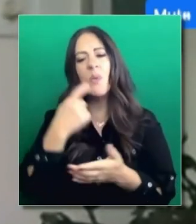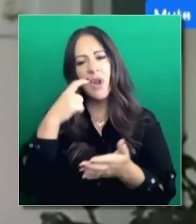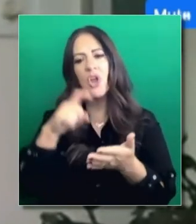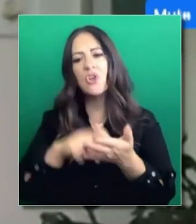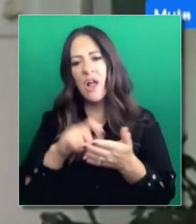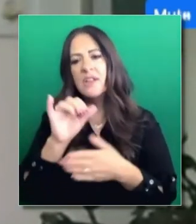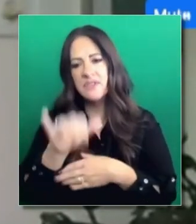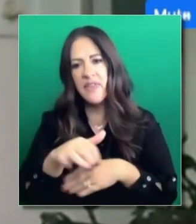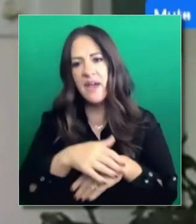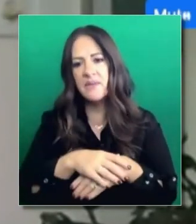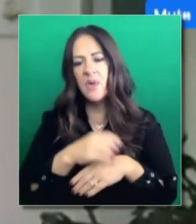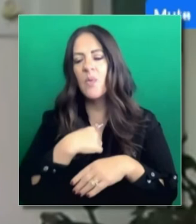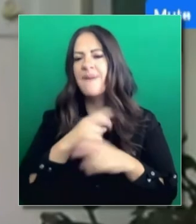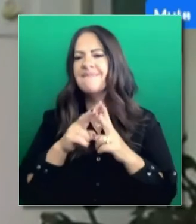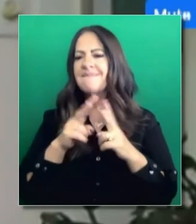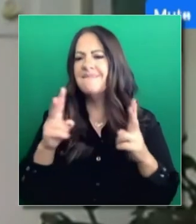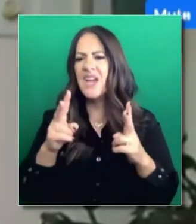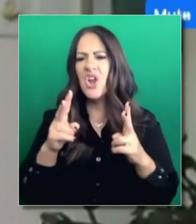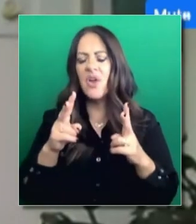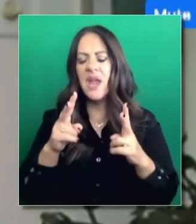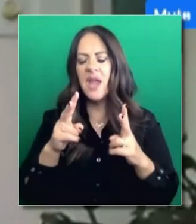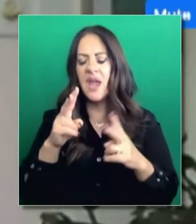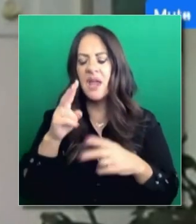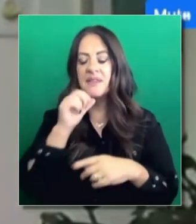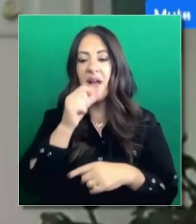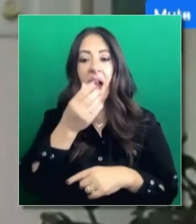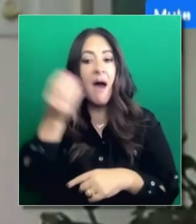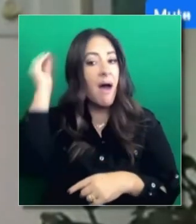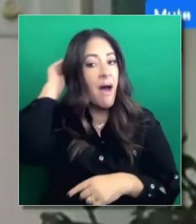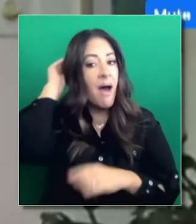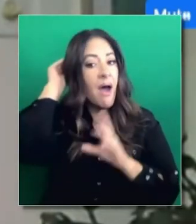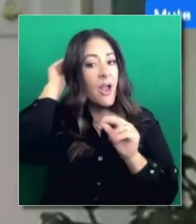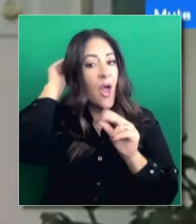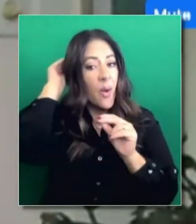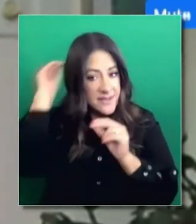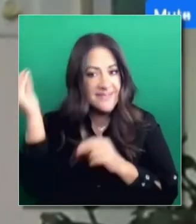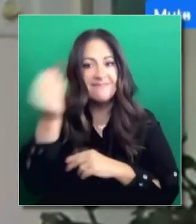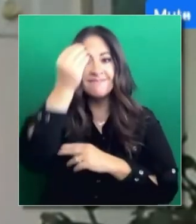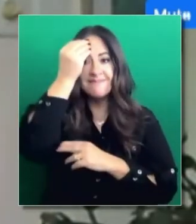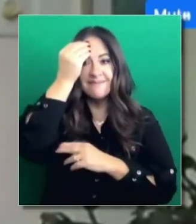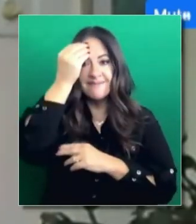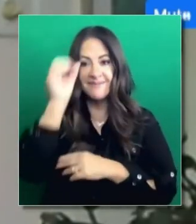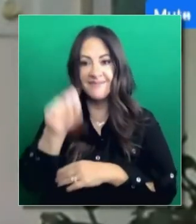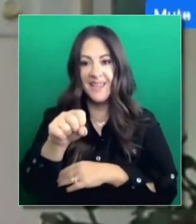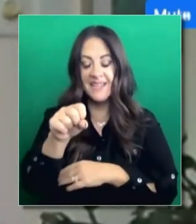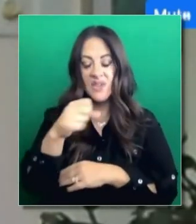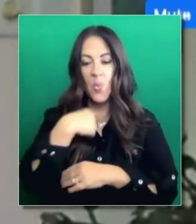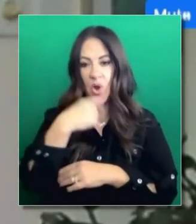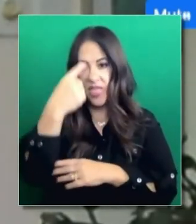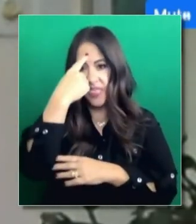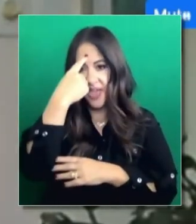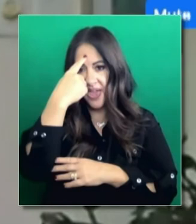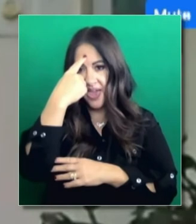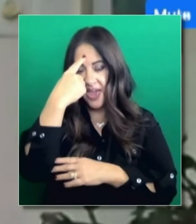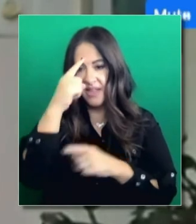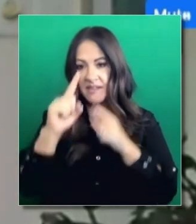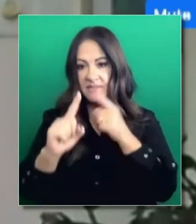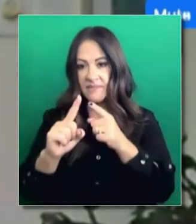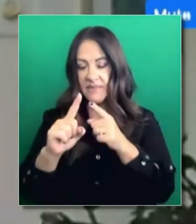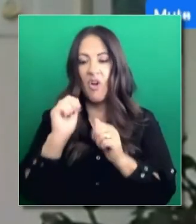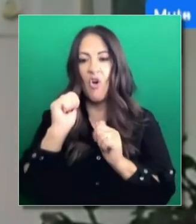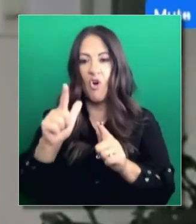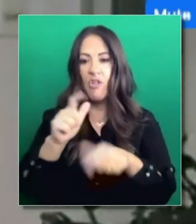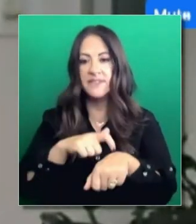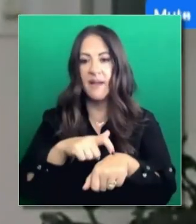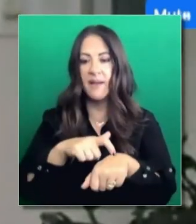responsabilidades. Queremos reconocer todos estos elementos. Esto es lo que estamos pensando y podremos ahondar